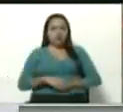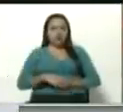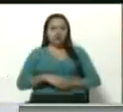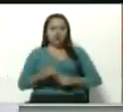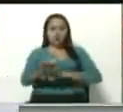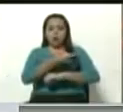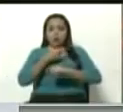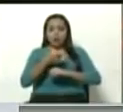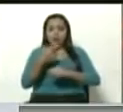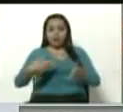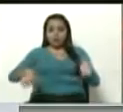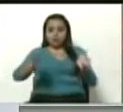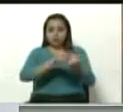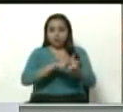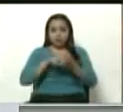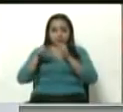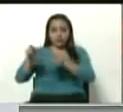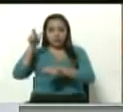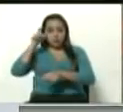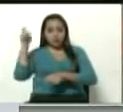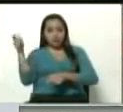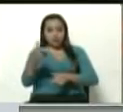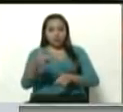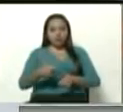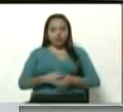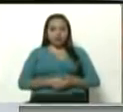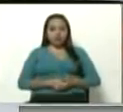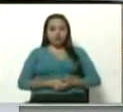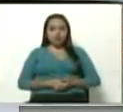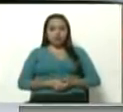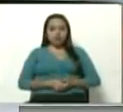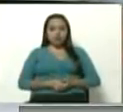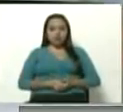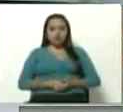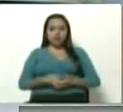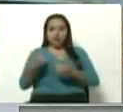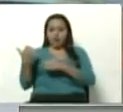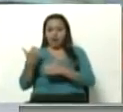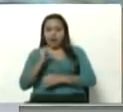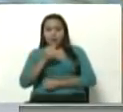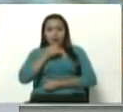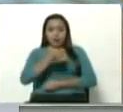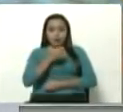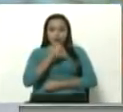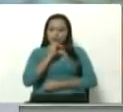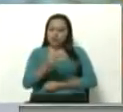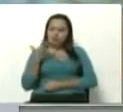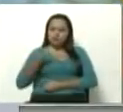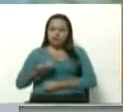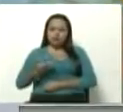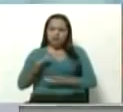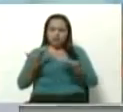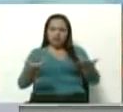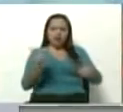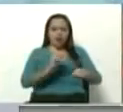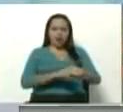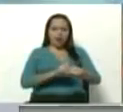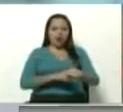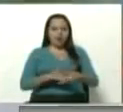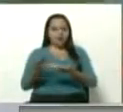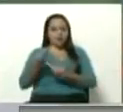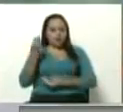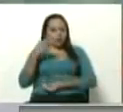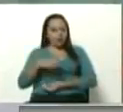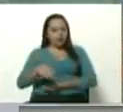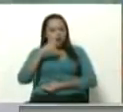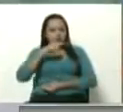gobernador reelecto de esta entidad, José Vázquez. Allá está nuestra corresponsal y tiene información que ofrecernos a esta hora, María Vargas. ¿Cómo estás, María?